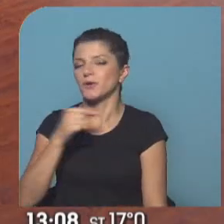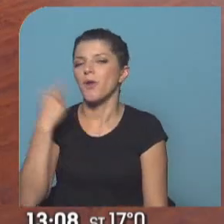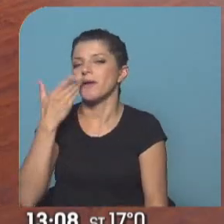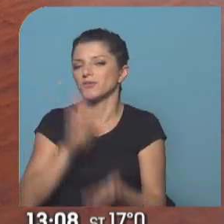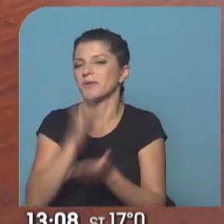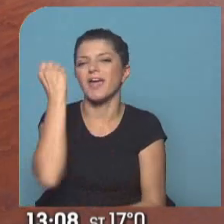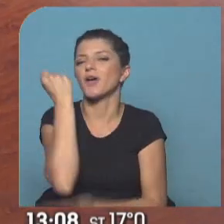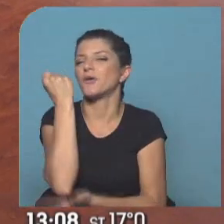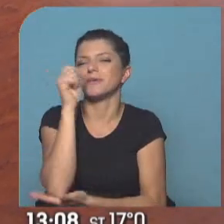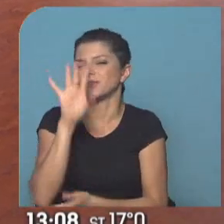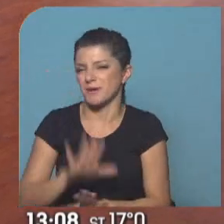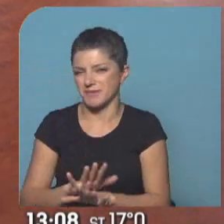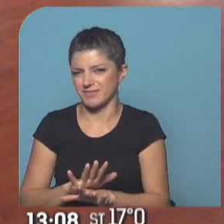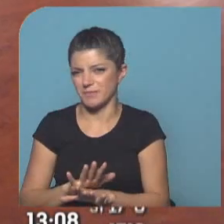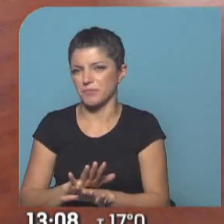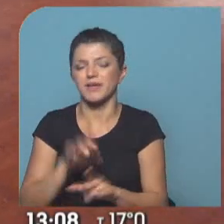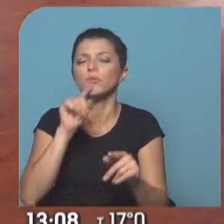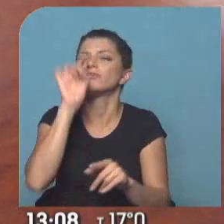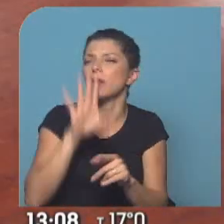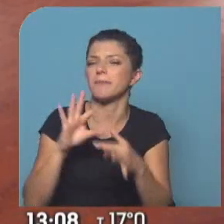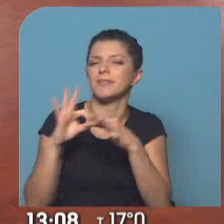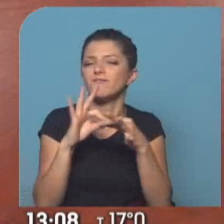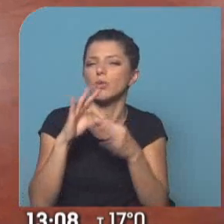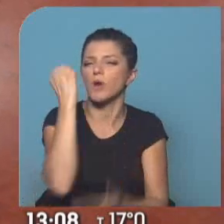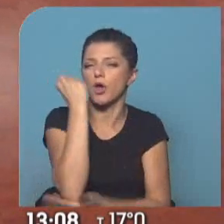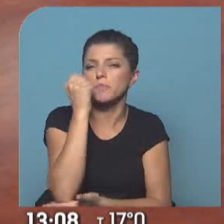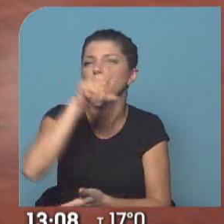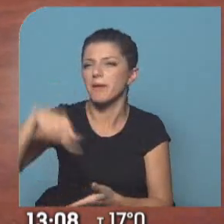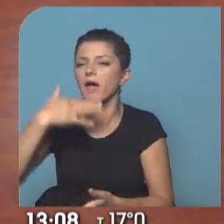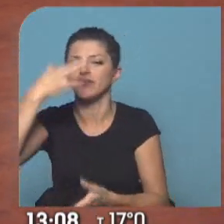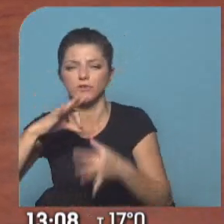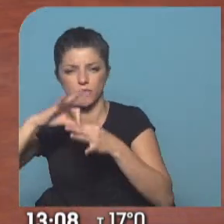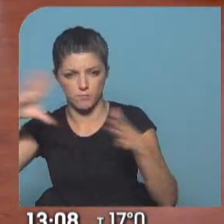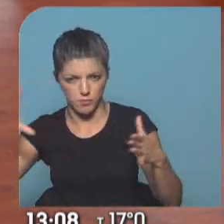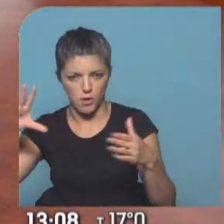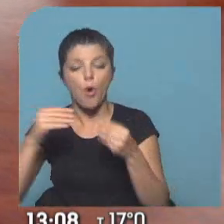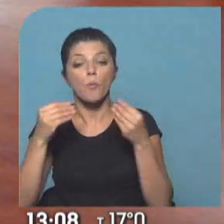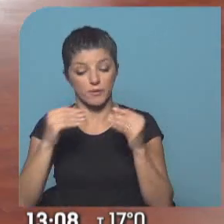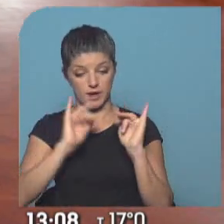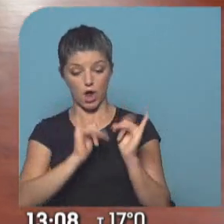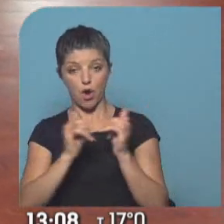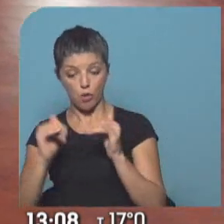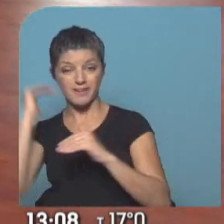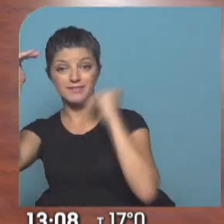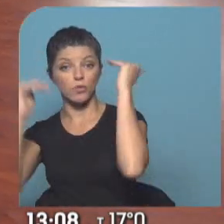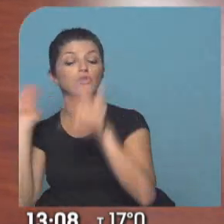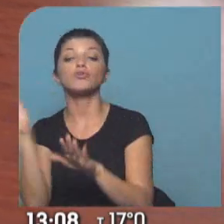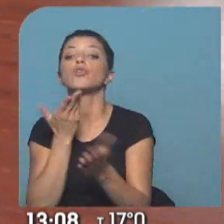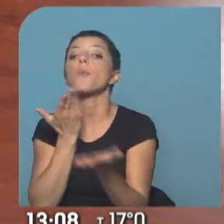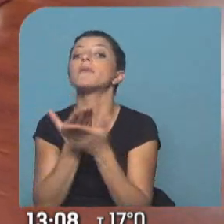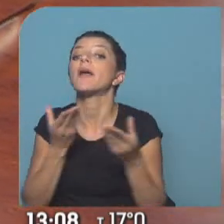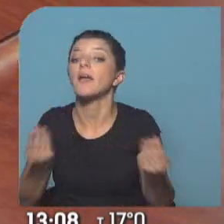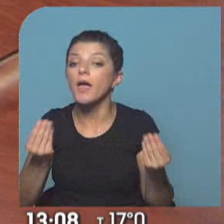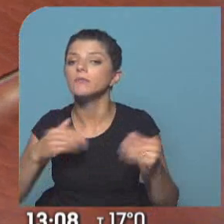económico, porque ya excede lo económico. Es decir, los jóvenes y la gente adulta está reclamando poder votar. Y